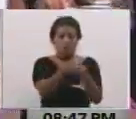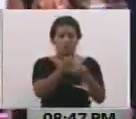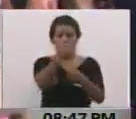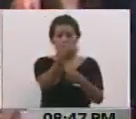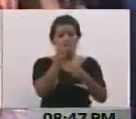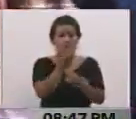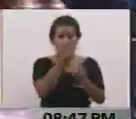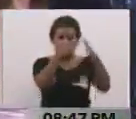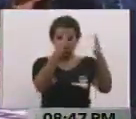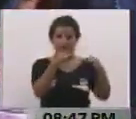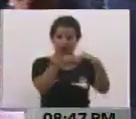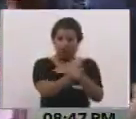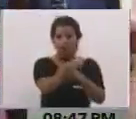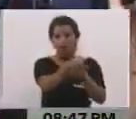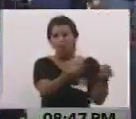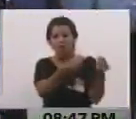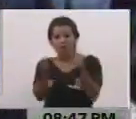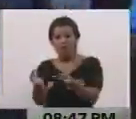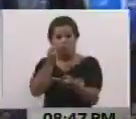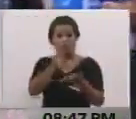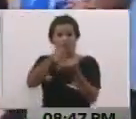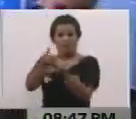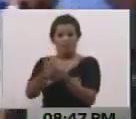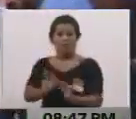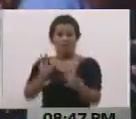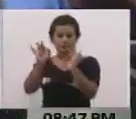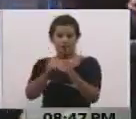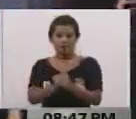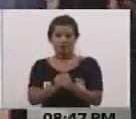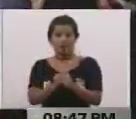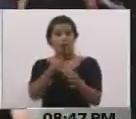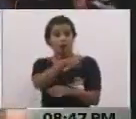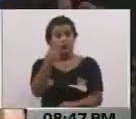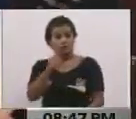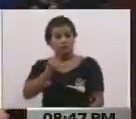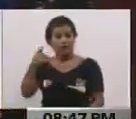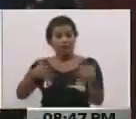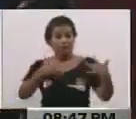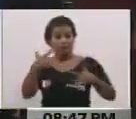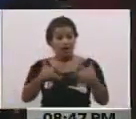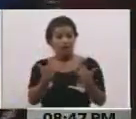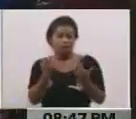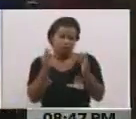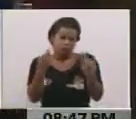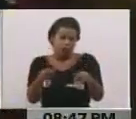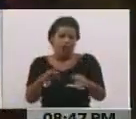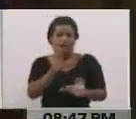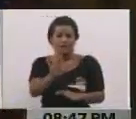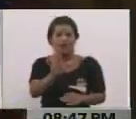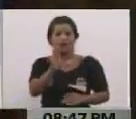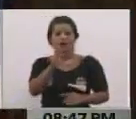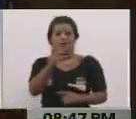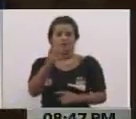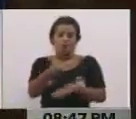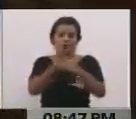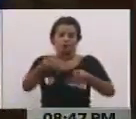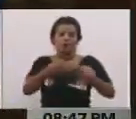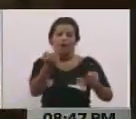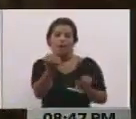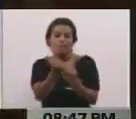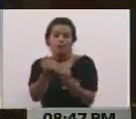Miraflores. Las actividades políticas del Ejecutivo Nacional de acompañamiento a nuestros atletas y